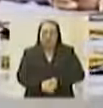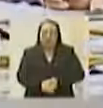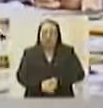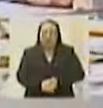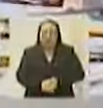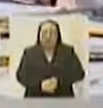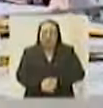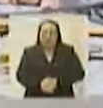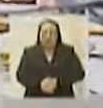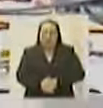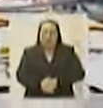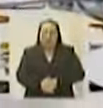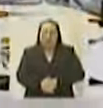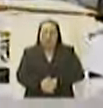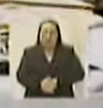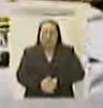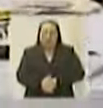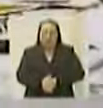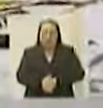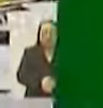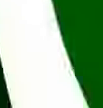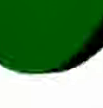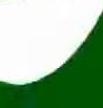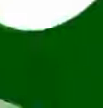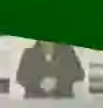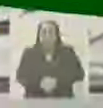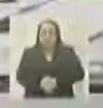de Chacarilla y otro inmueble en la playa de Naplo.